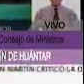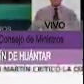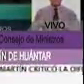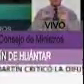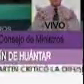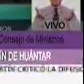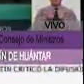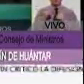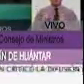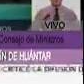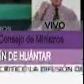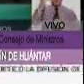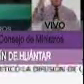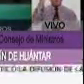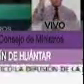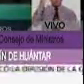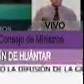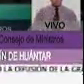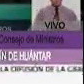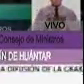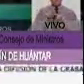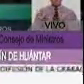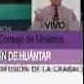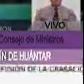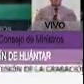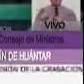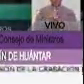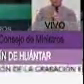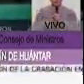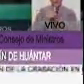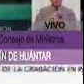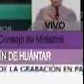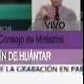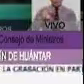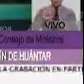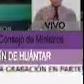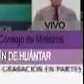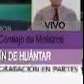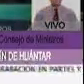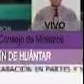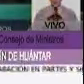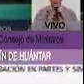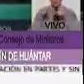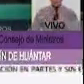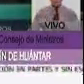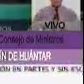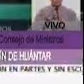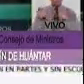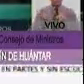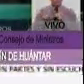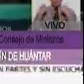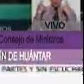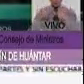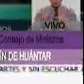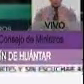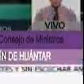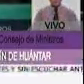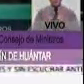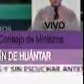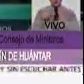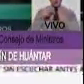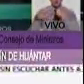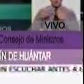Consejo Superior o el Consejo de Defensa Jurídica del Estado, está en toda la atribución de coordinar